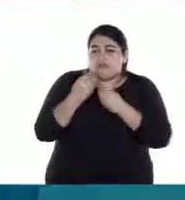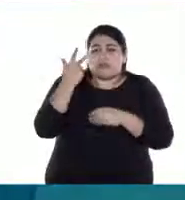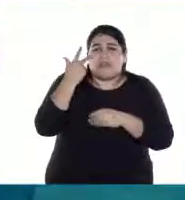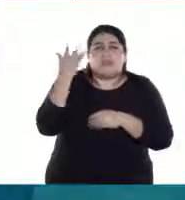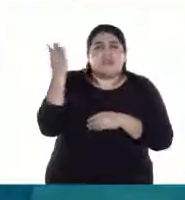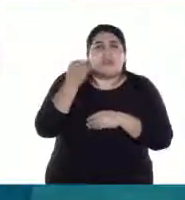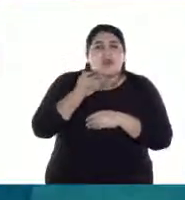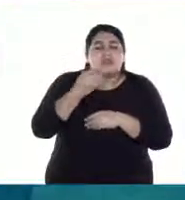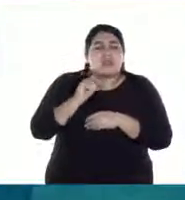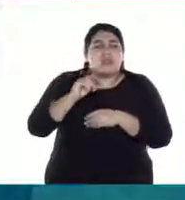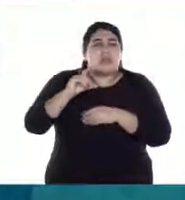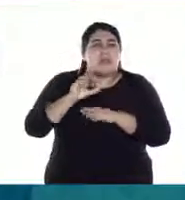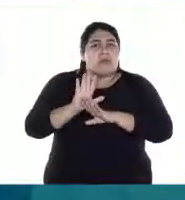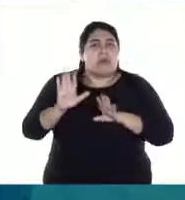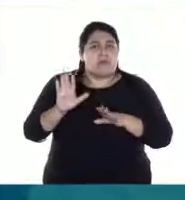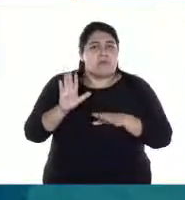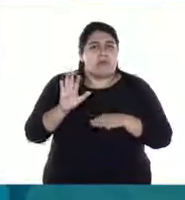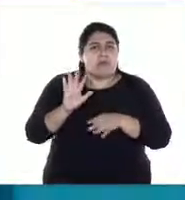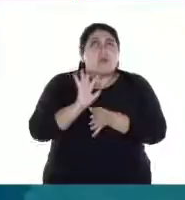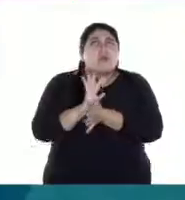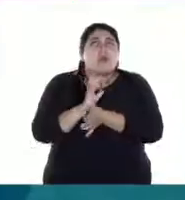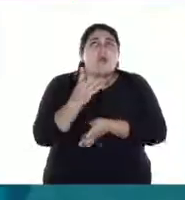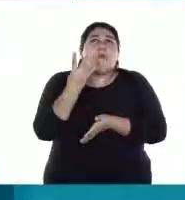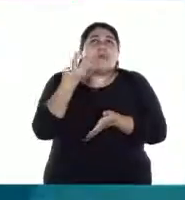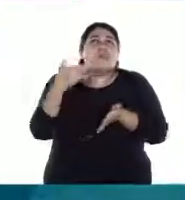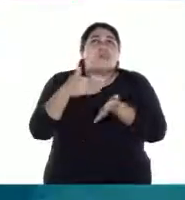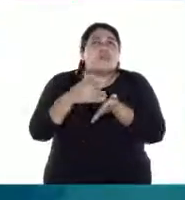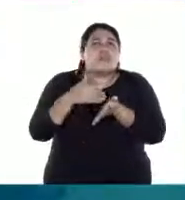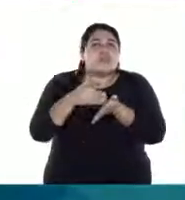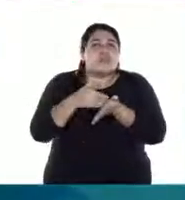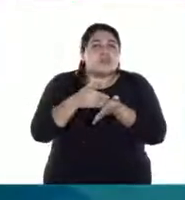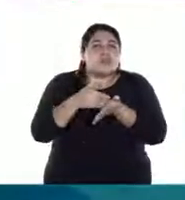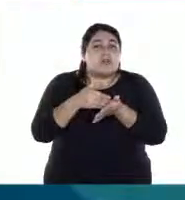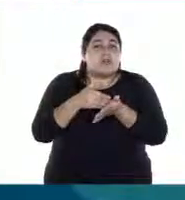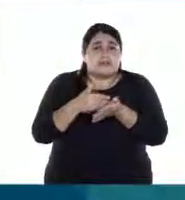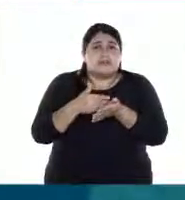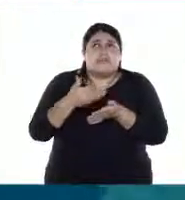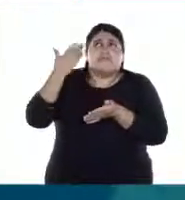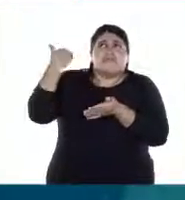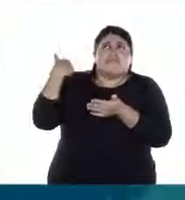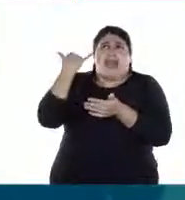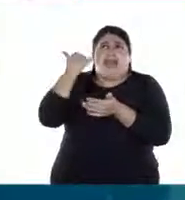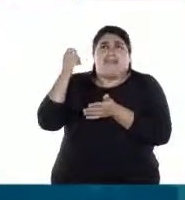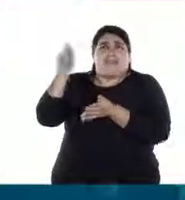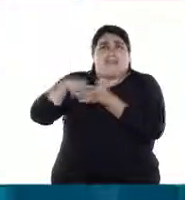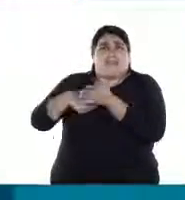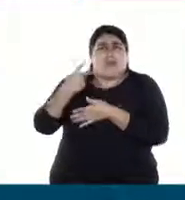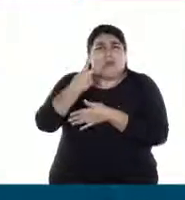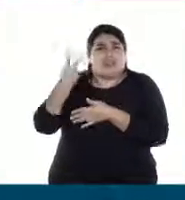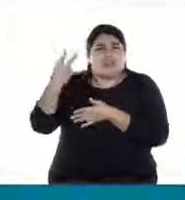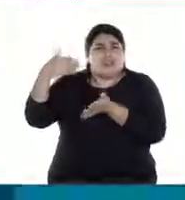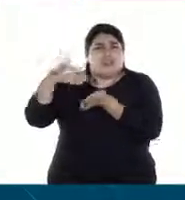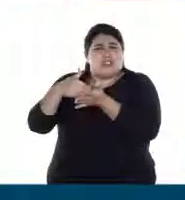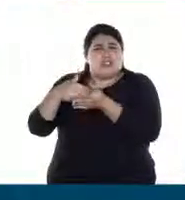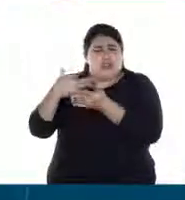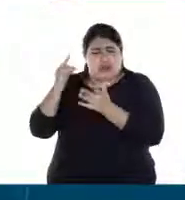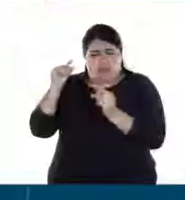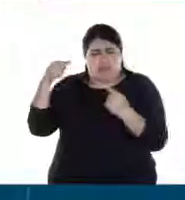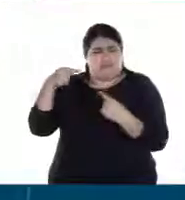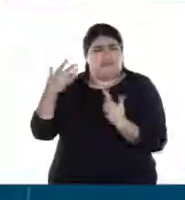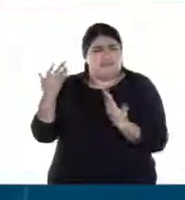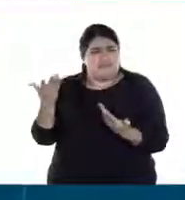decir, 4 de los 22 millones de dosis que la Argentina compró a esa multinacional sueco-británica